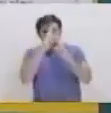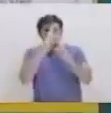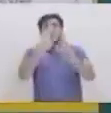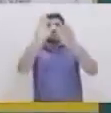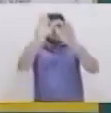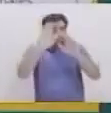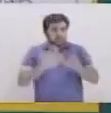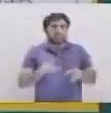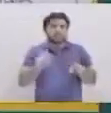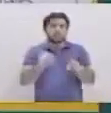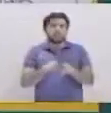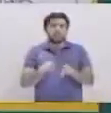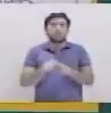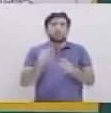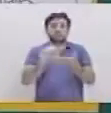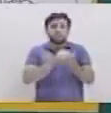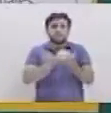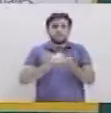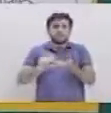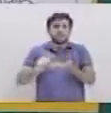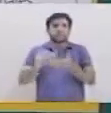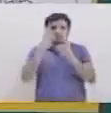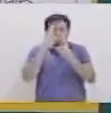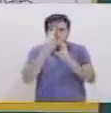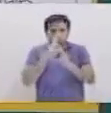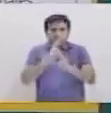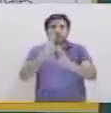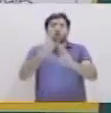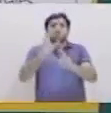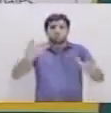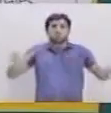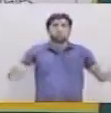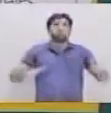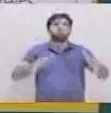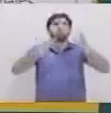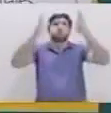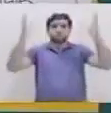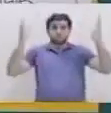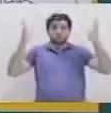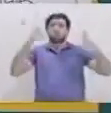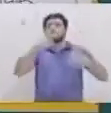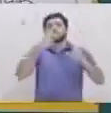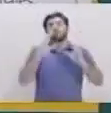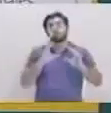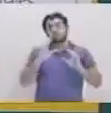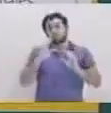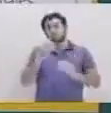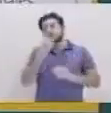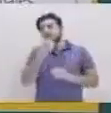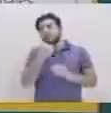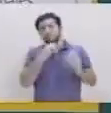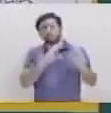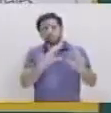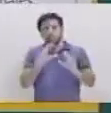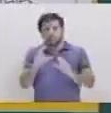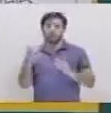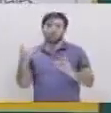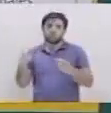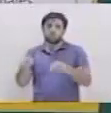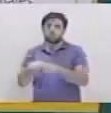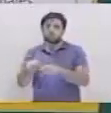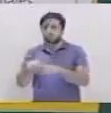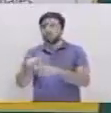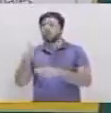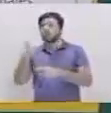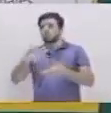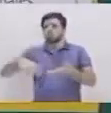época precolombina, cuando vinieron los conquistadores, los respetaron, conocían cuál era el valor para los mayas y conservaron las ceibas. En las